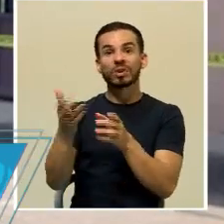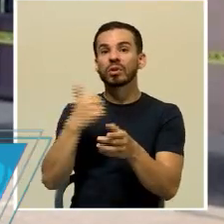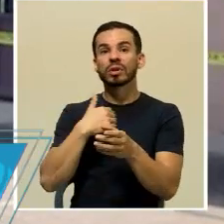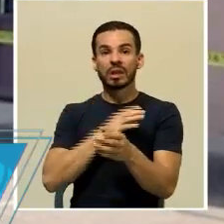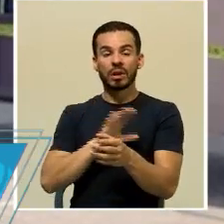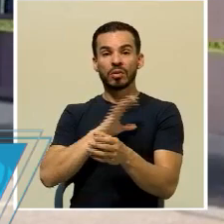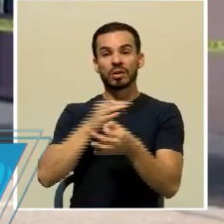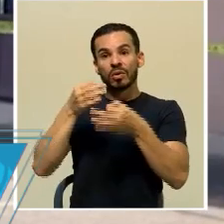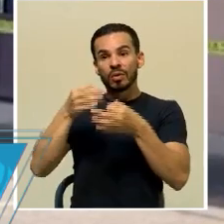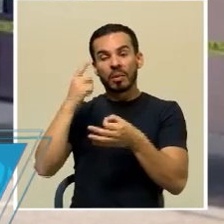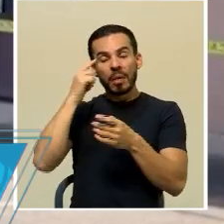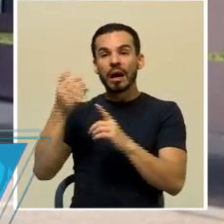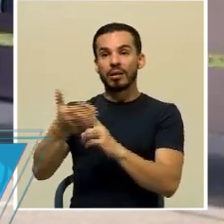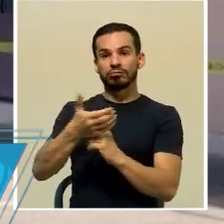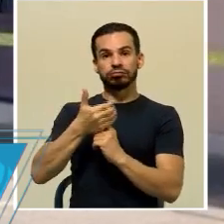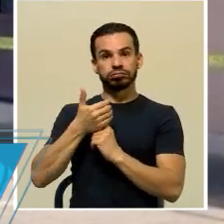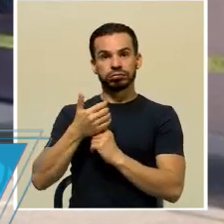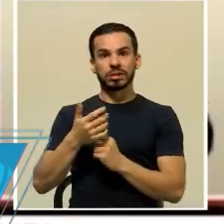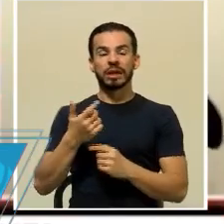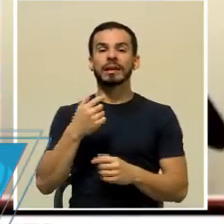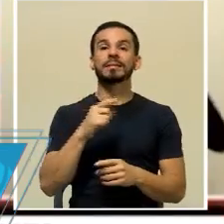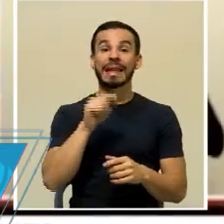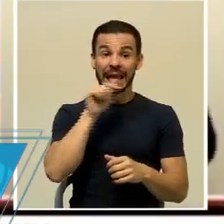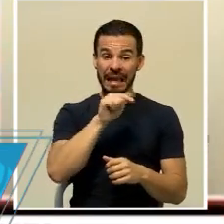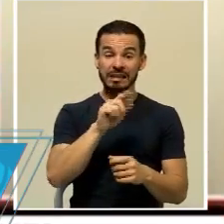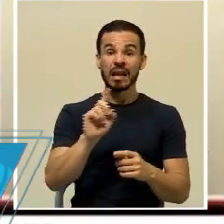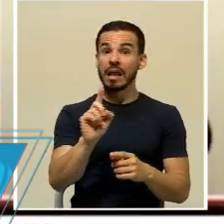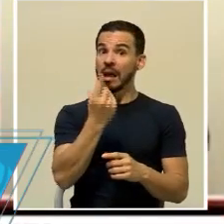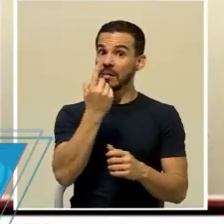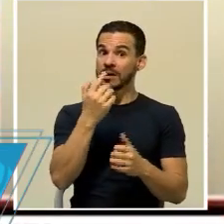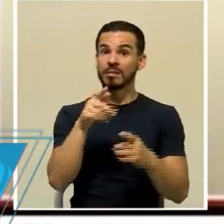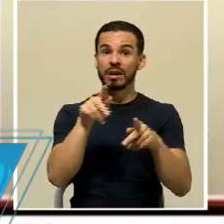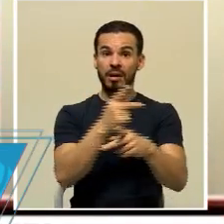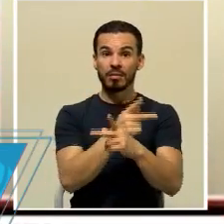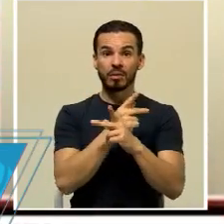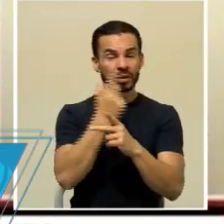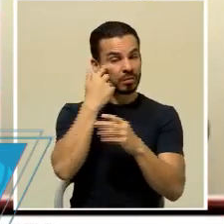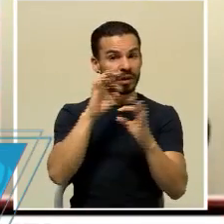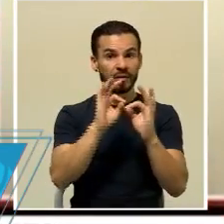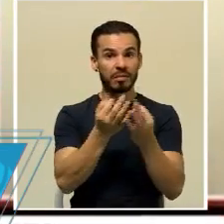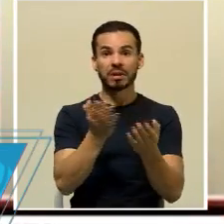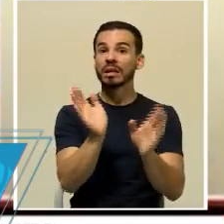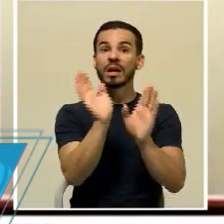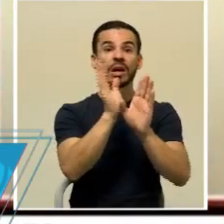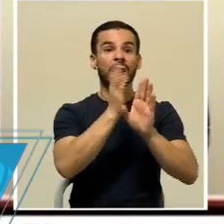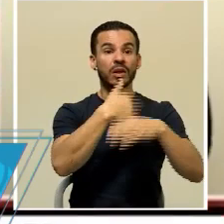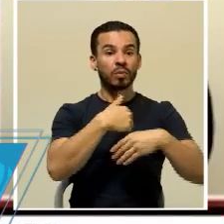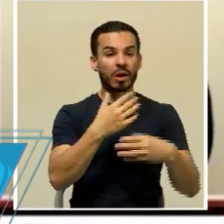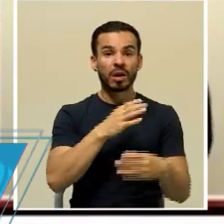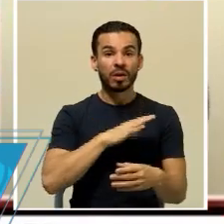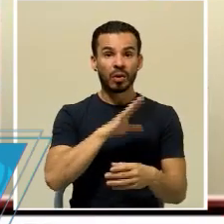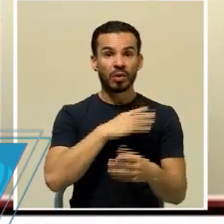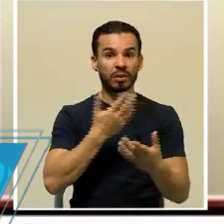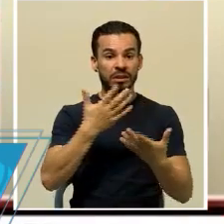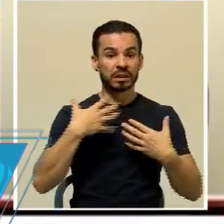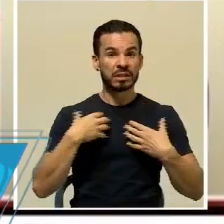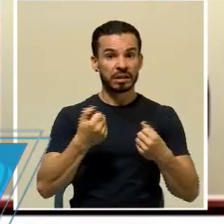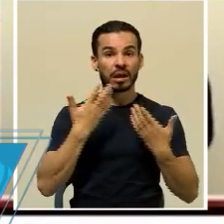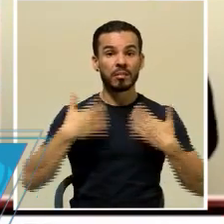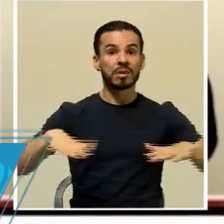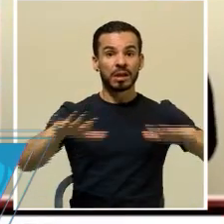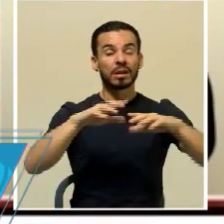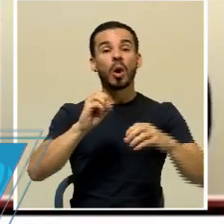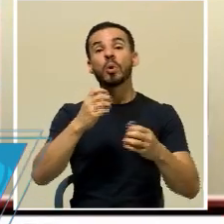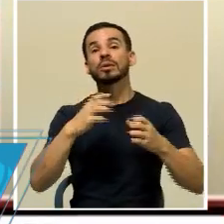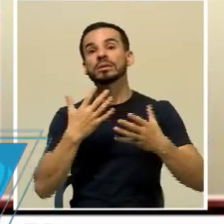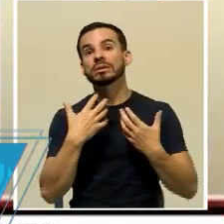adecuadas para mantener el aislamiento. Es la primera protección para las familias, donde no haya una condición sanitaria, ambiental adecuada o